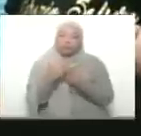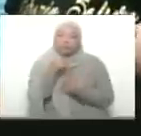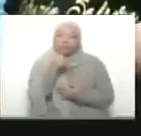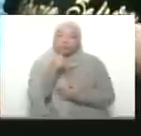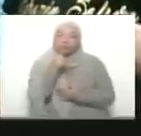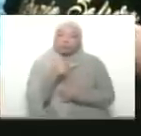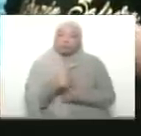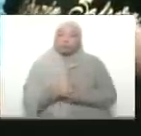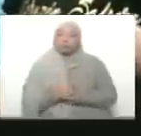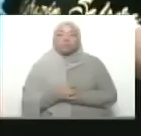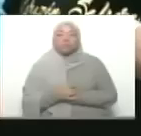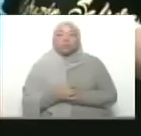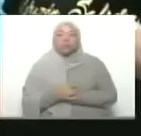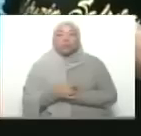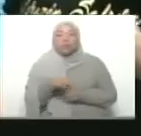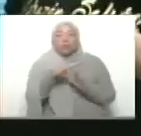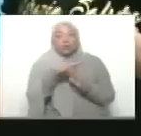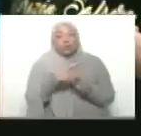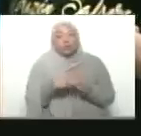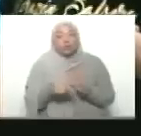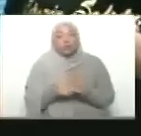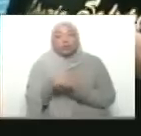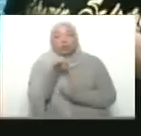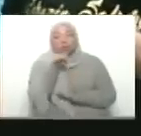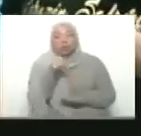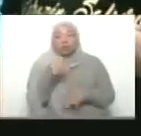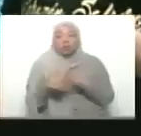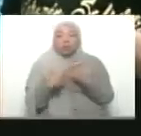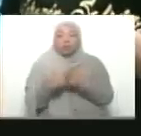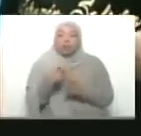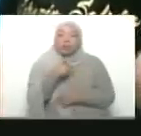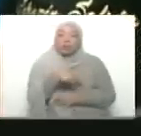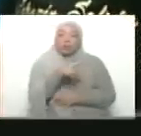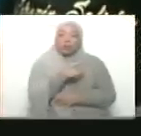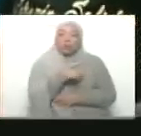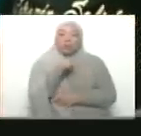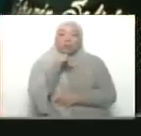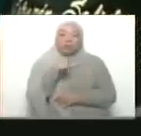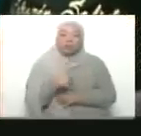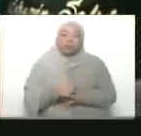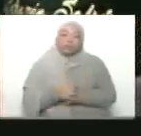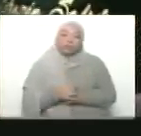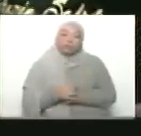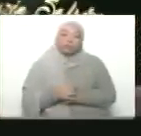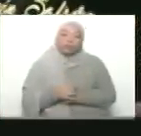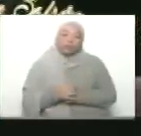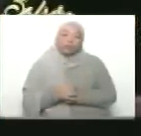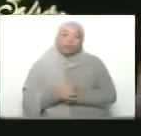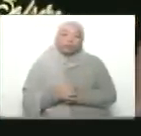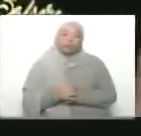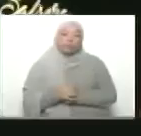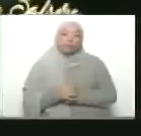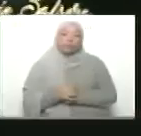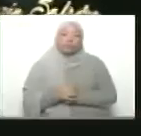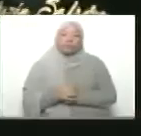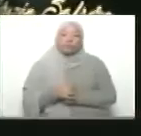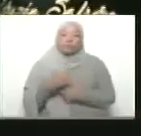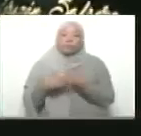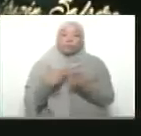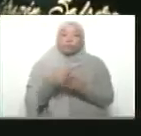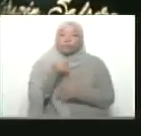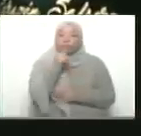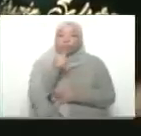de su de su mandato que estamos entonces celebrando Además este 5 de octubre como usted lo dijo